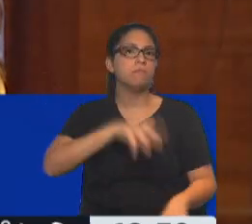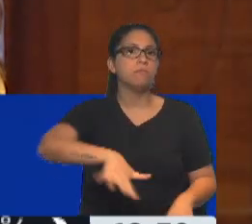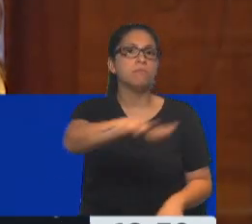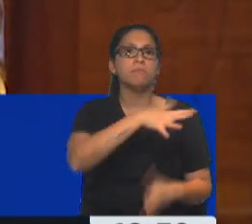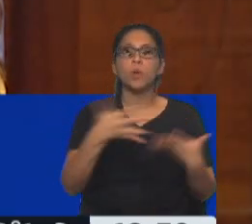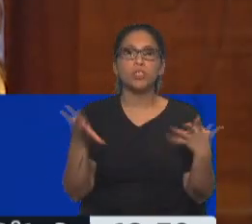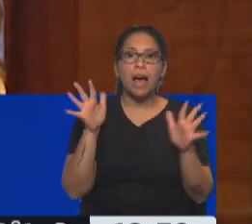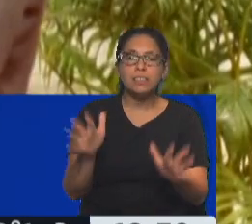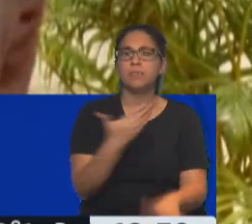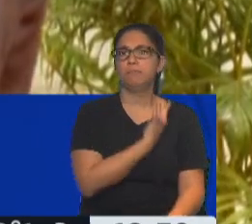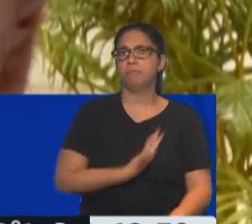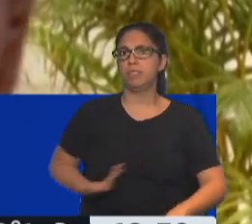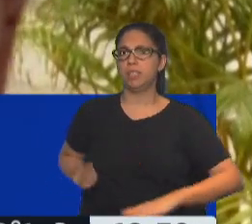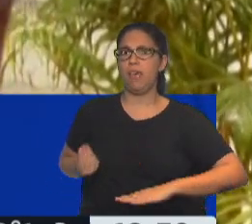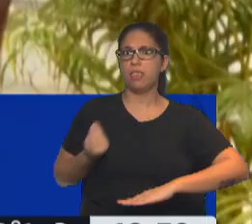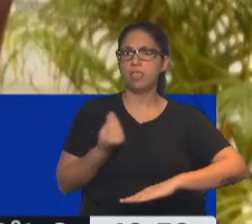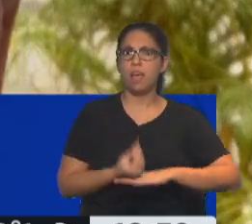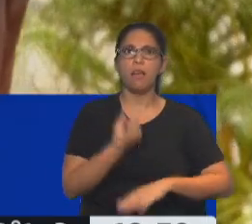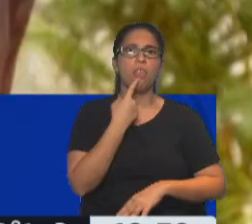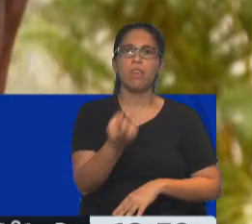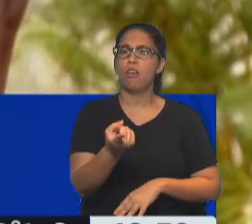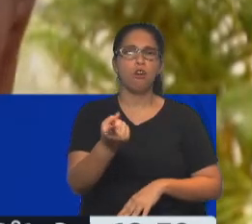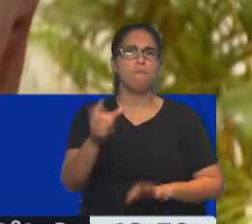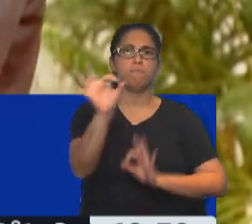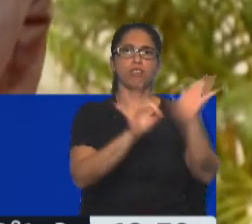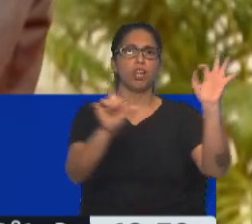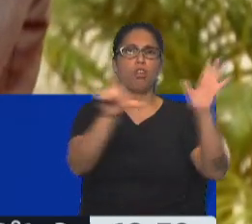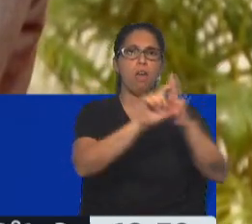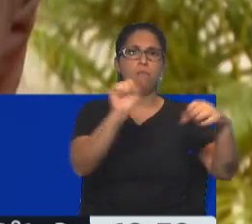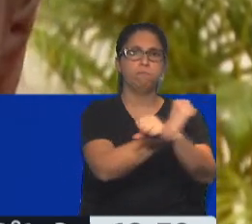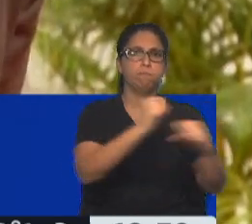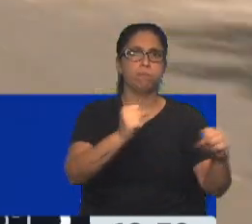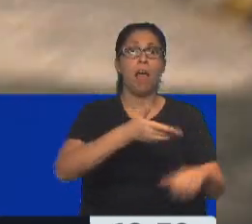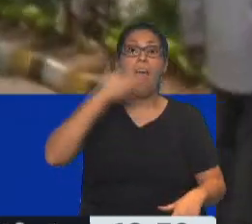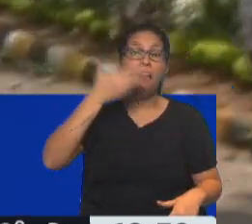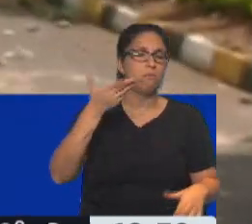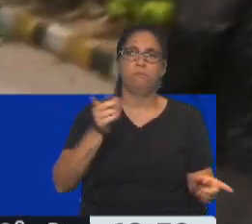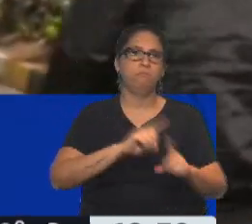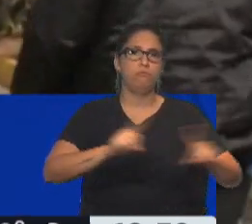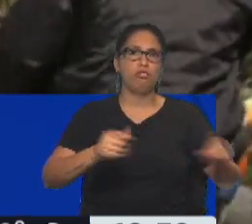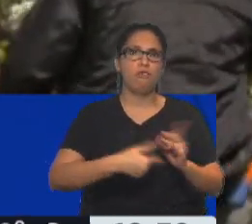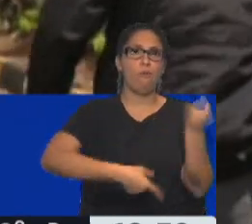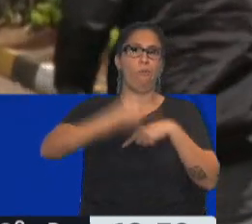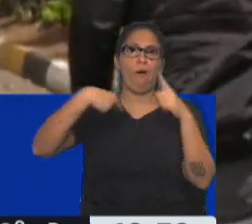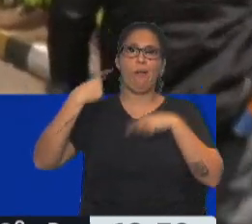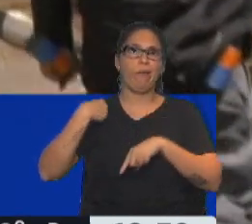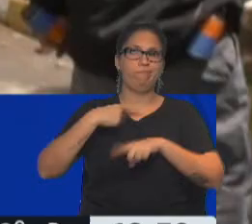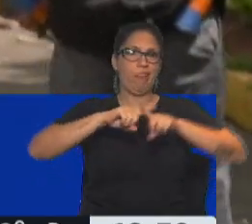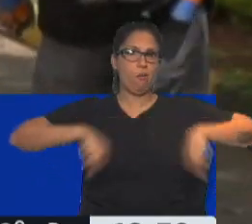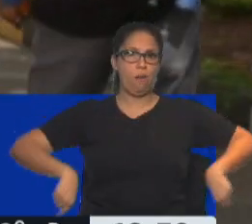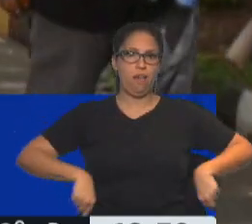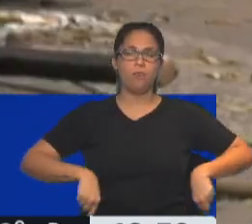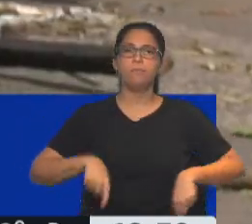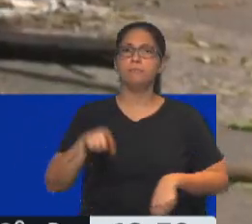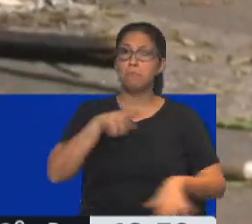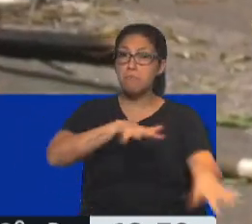keniano, William Ruto, decidió dar marcha atrás con el proyecto y con su discurso. Cuando se desató la represión, el